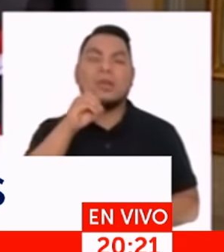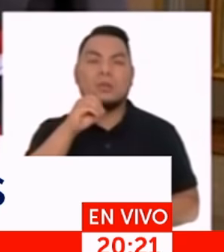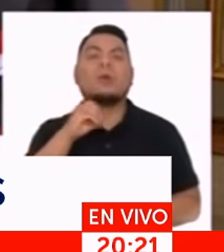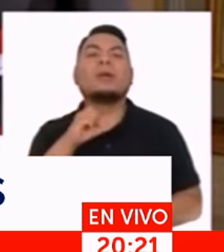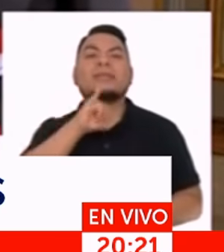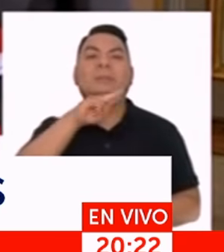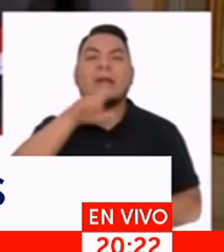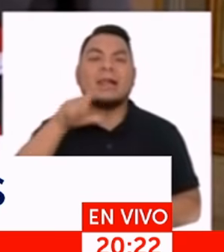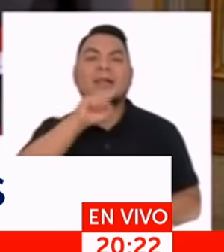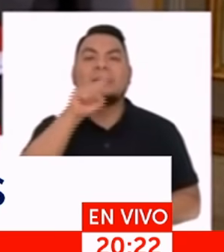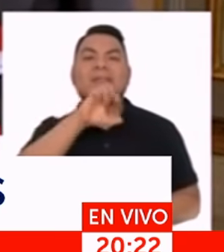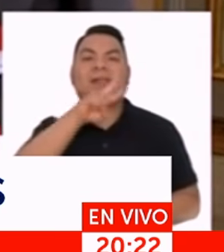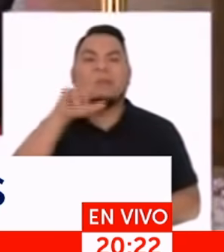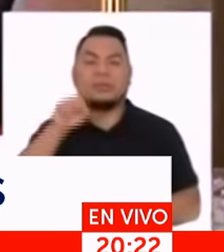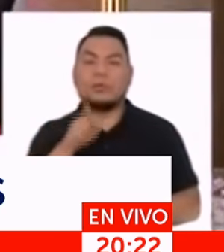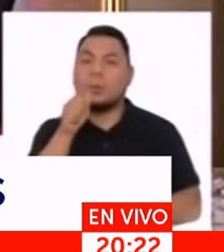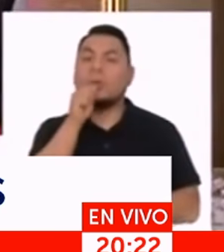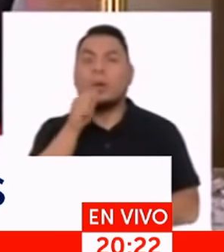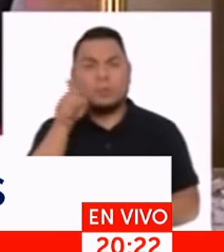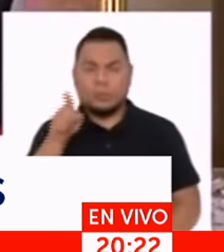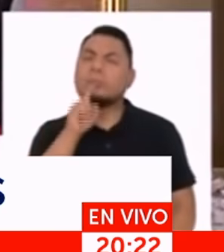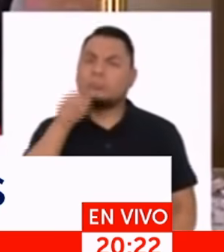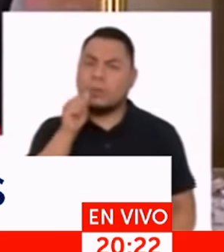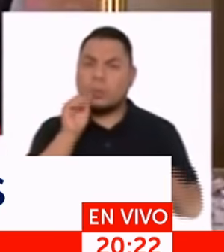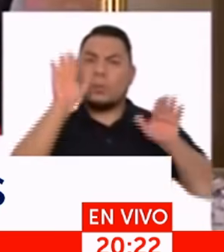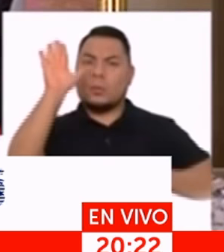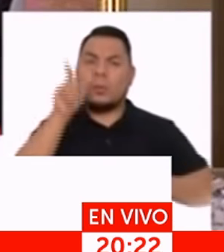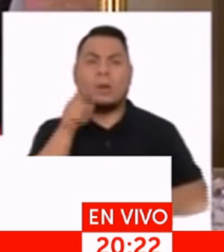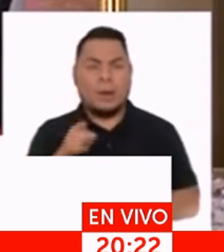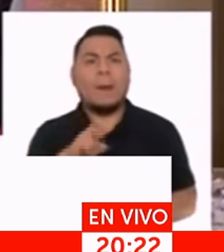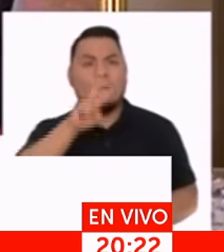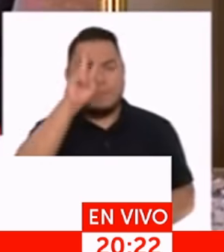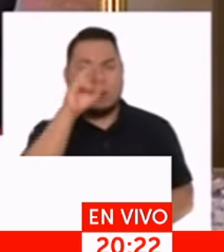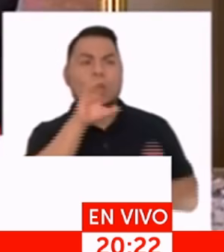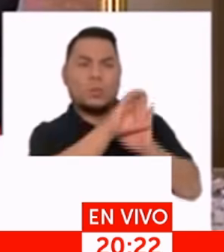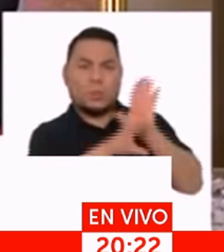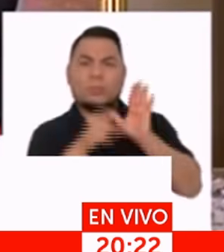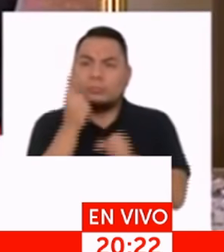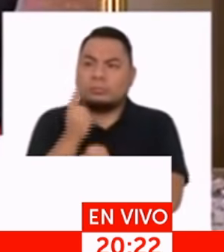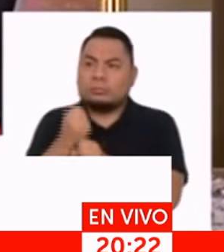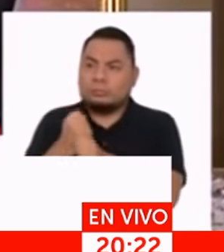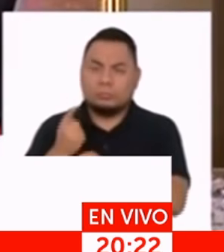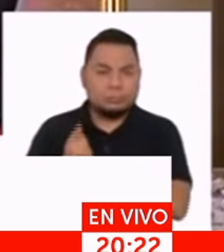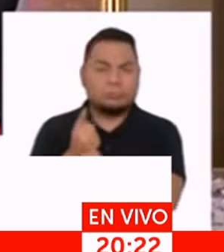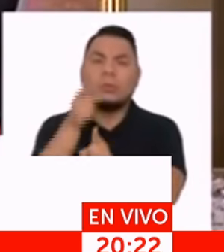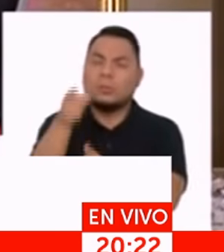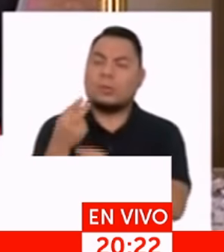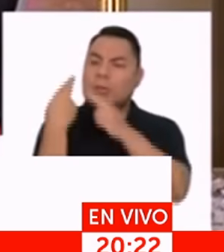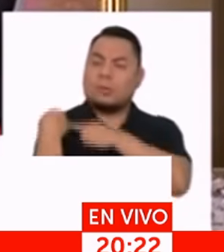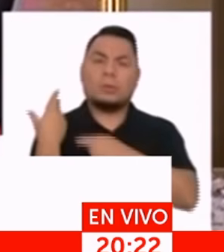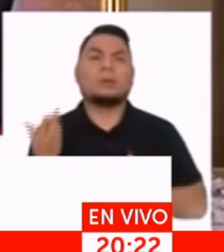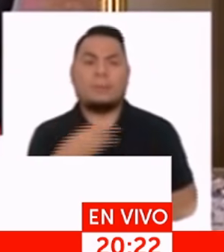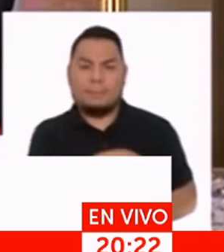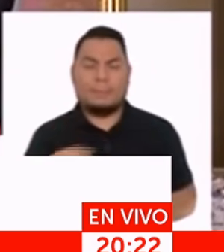Ismael Ceballos Flores, promete por la patria y la Constitución desempeñar leal y fielmente el cargo de